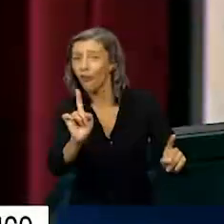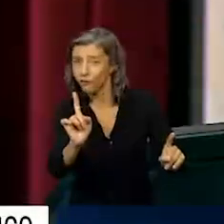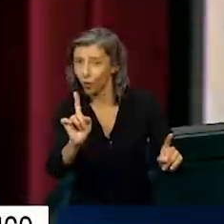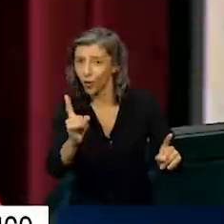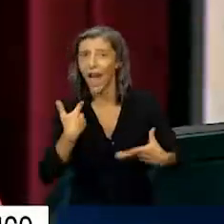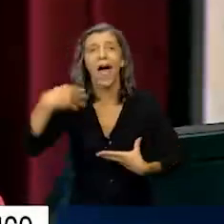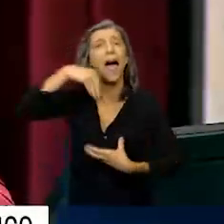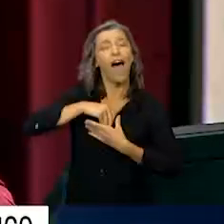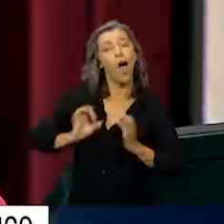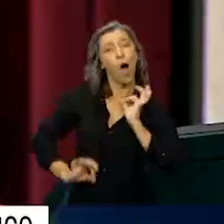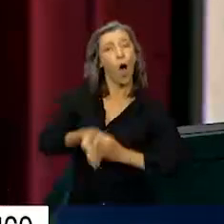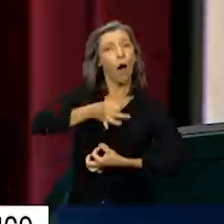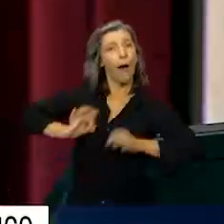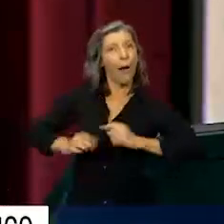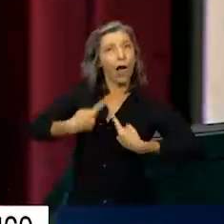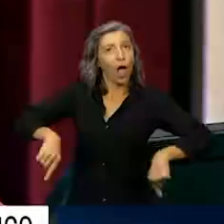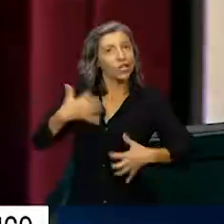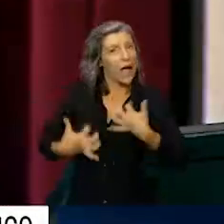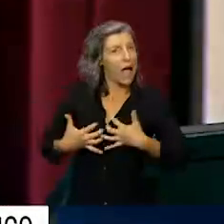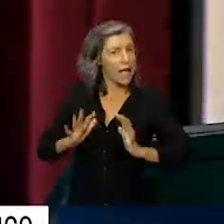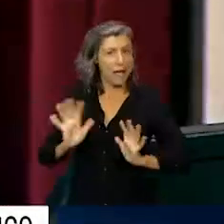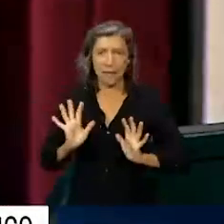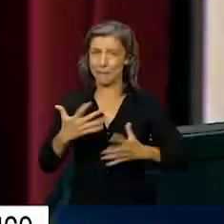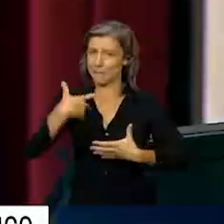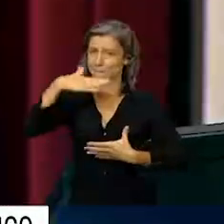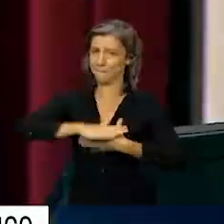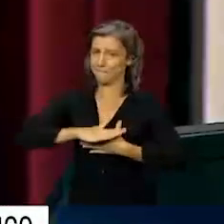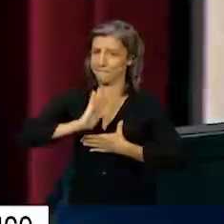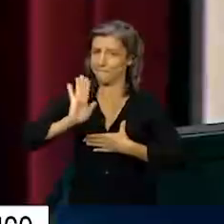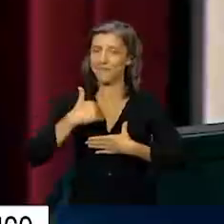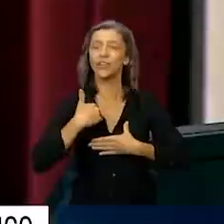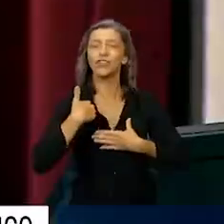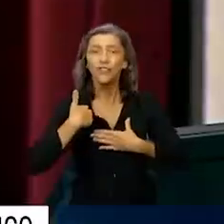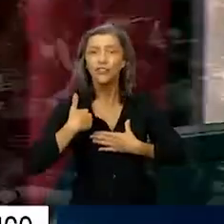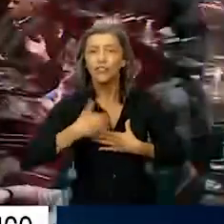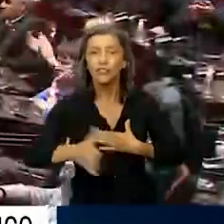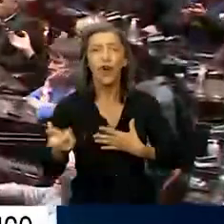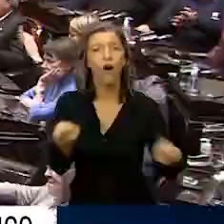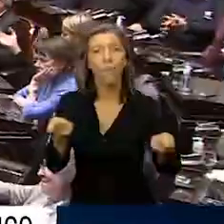con mi cabeza, con mi corazón militante y con mis convicciones políticas.